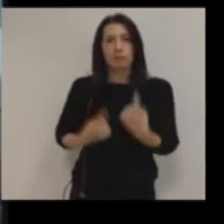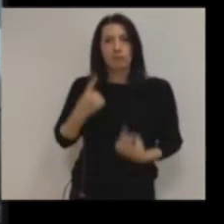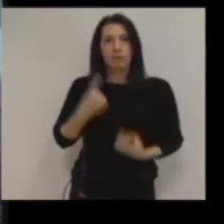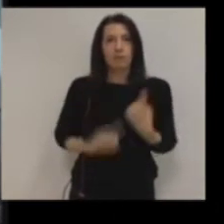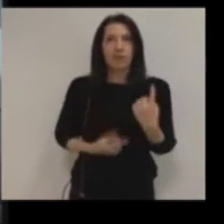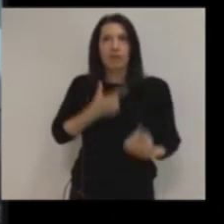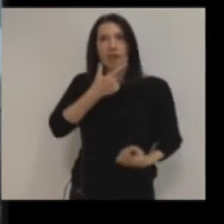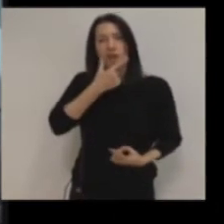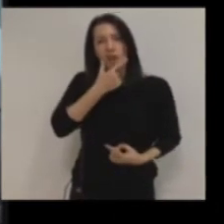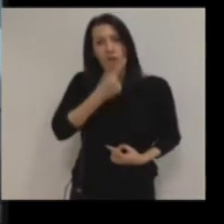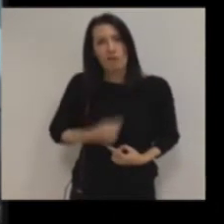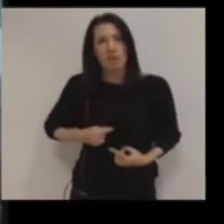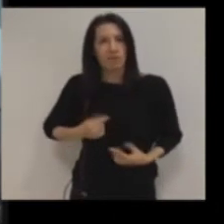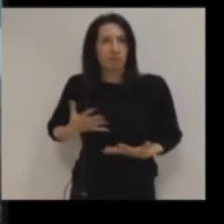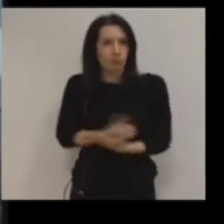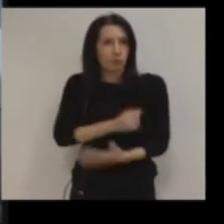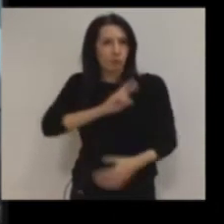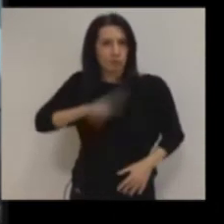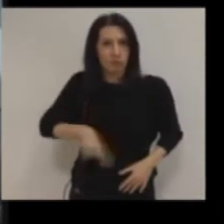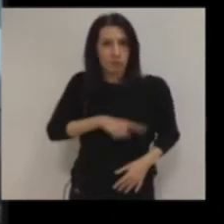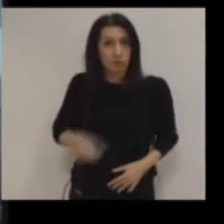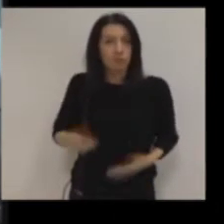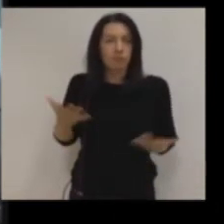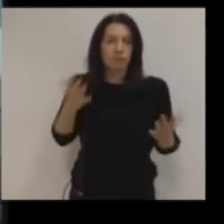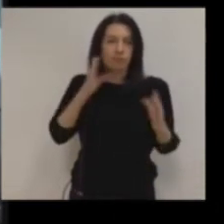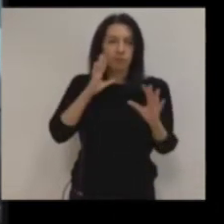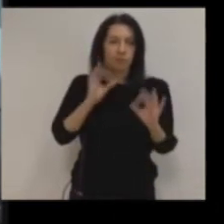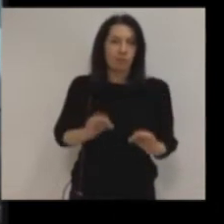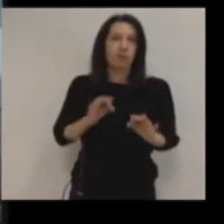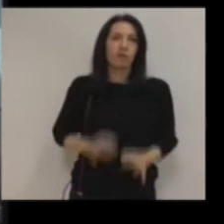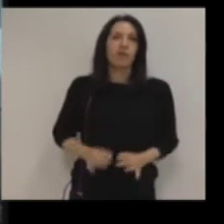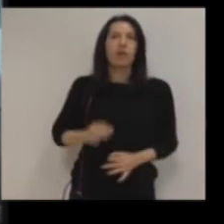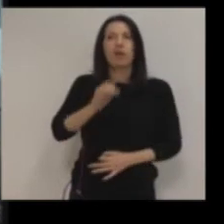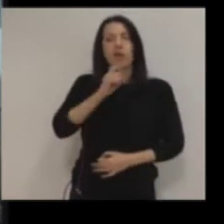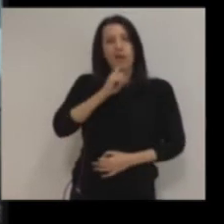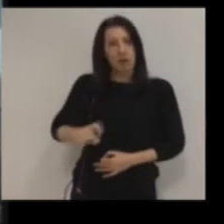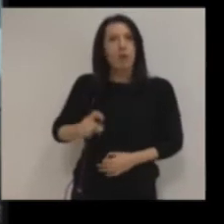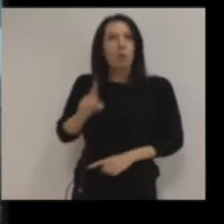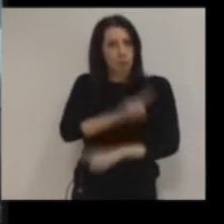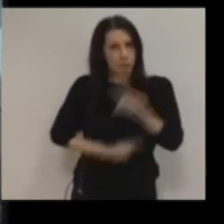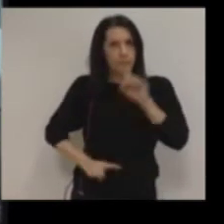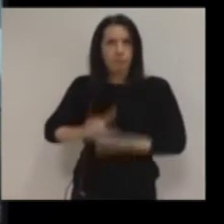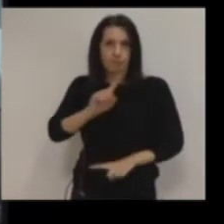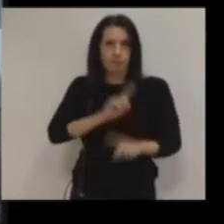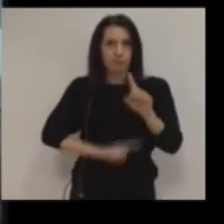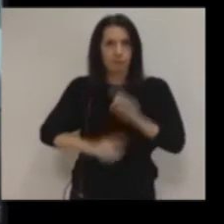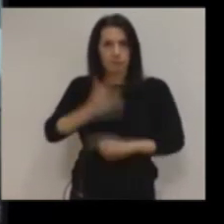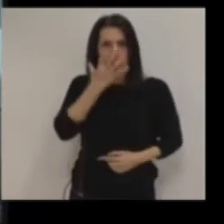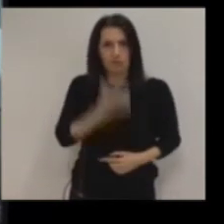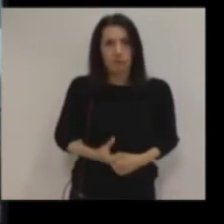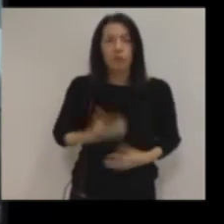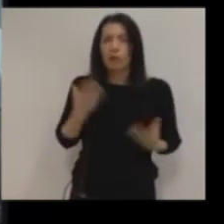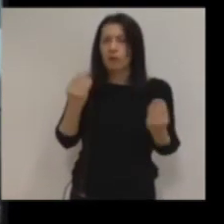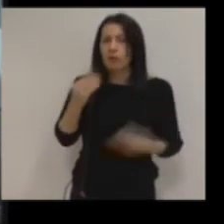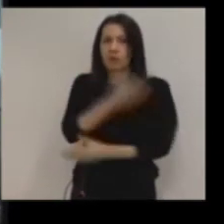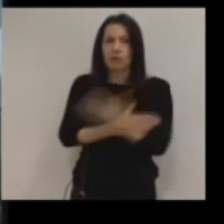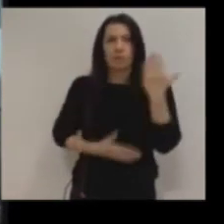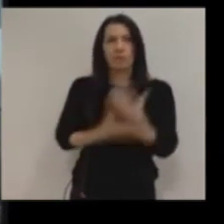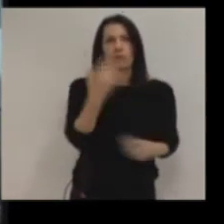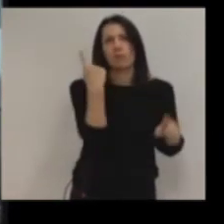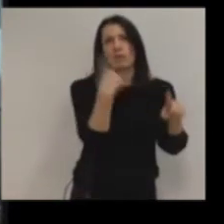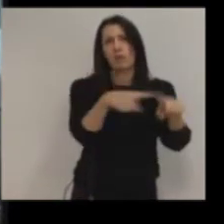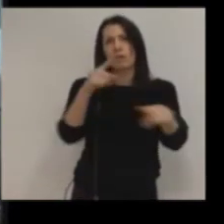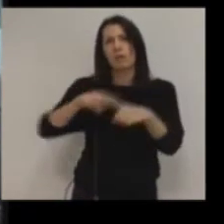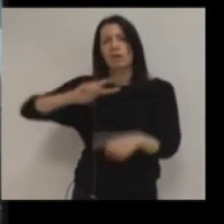todo tan fácil. Desde luego las notificaciones son un problema, desde luego hay muchas discapacidades diferentes